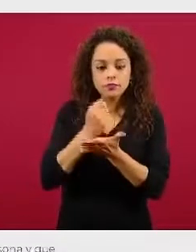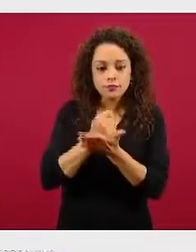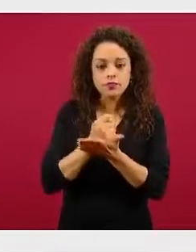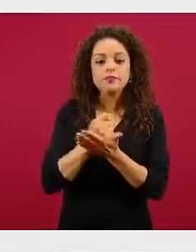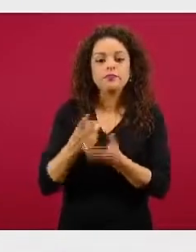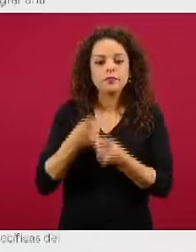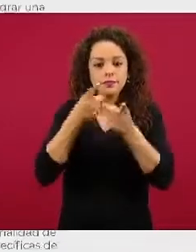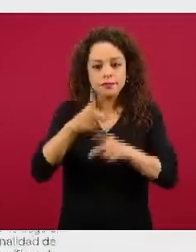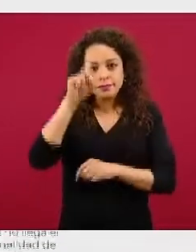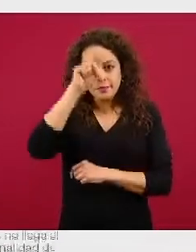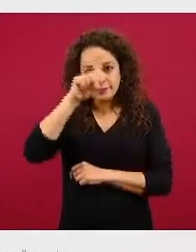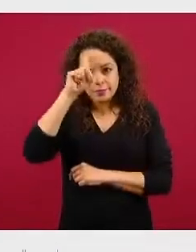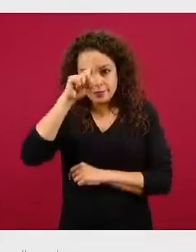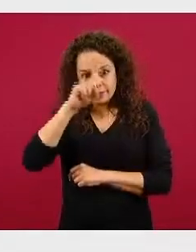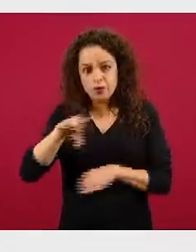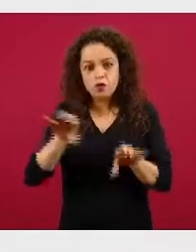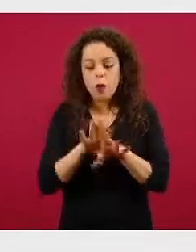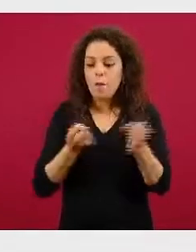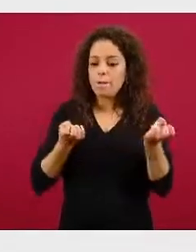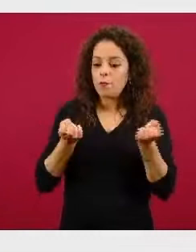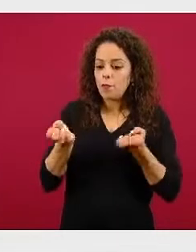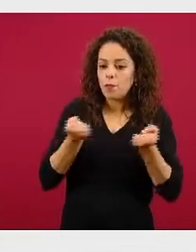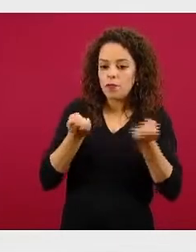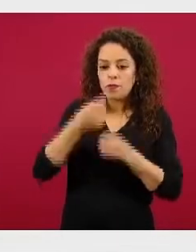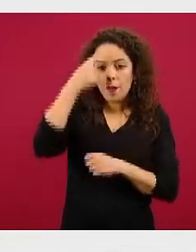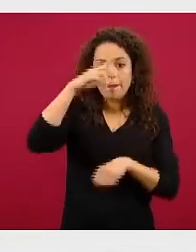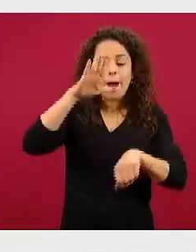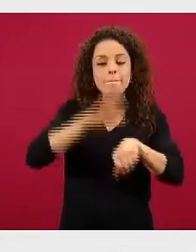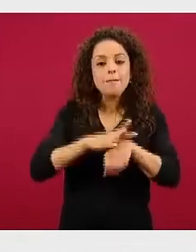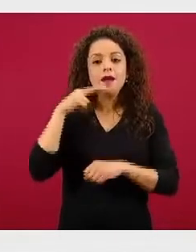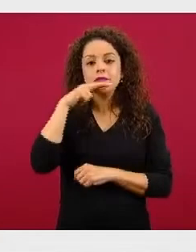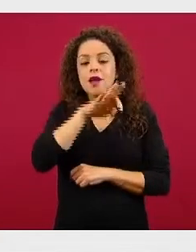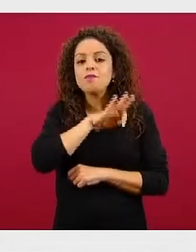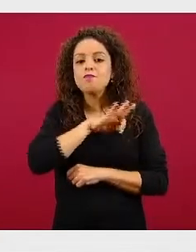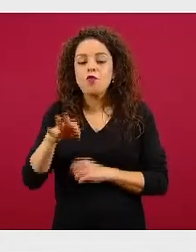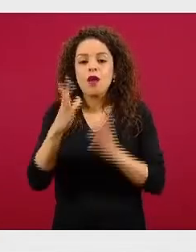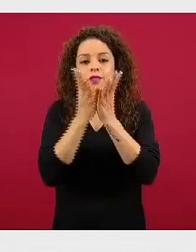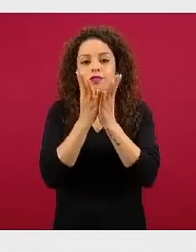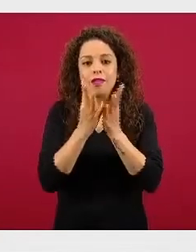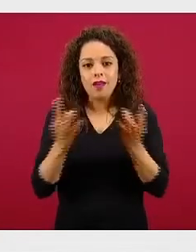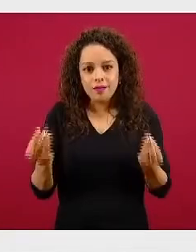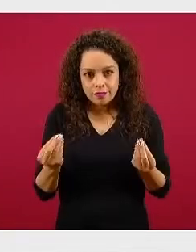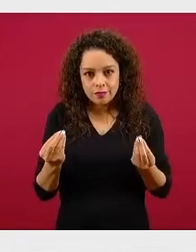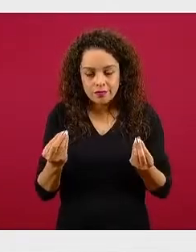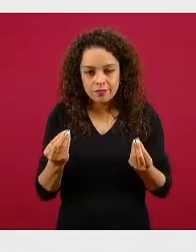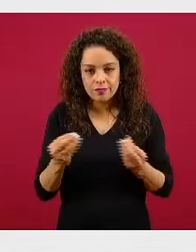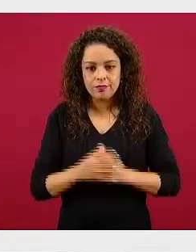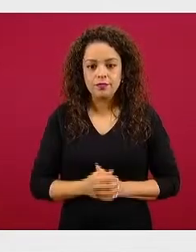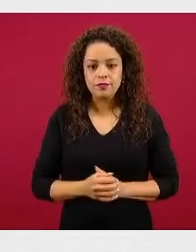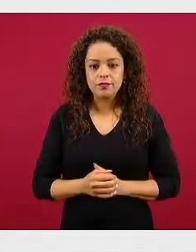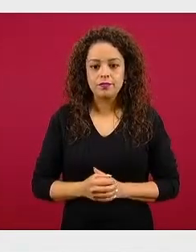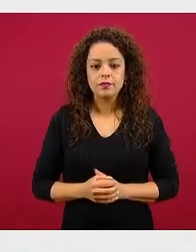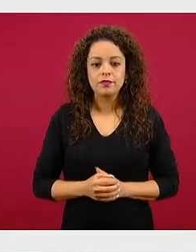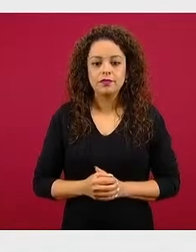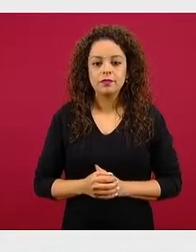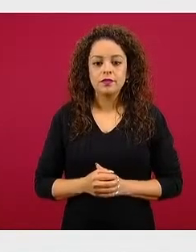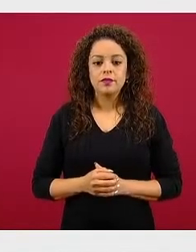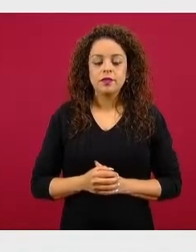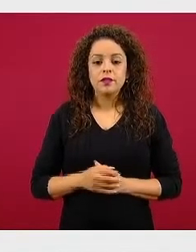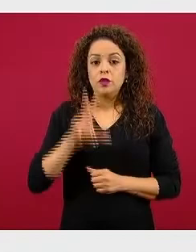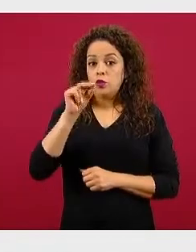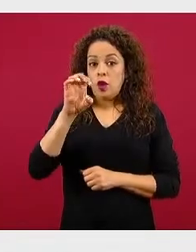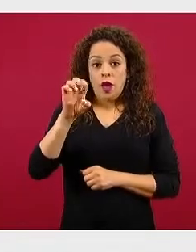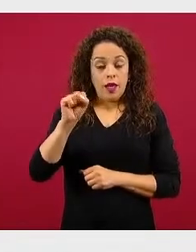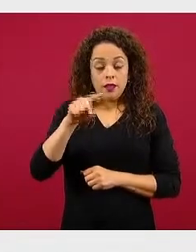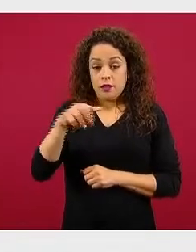que se pueden hacer para una rehabilitación más pronta. No será inmediata, definitivamente, a pesar de la rehabilitación, no es inmediata, pero